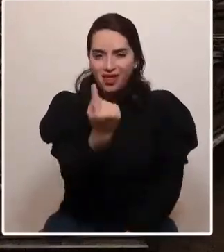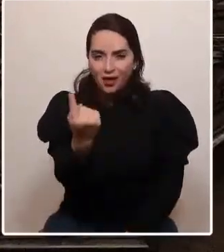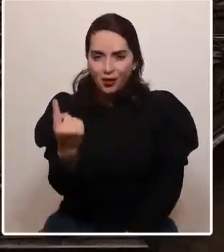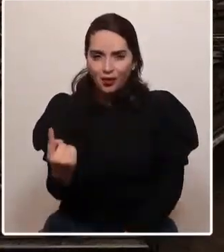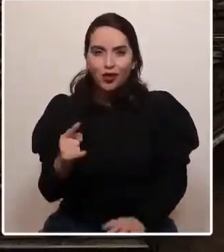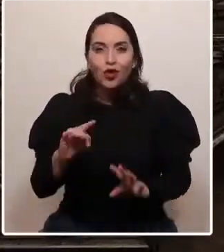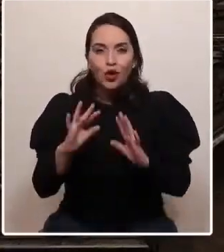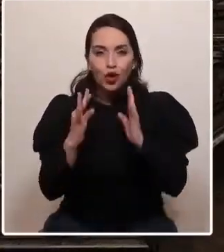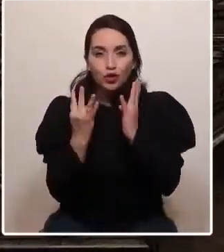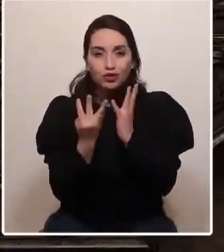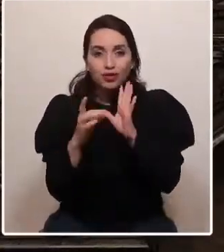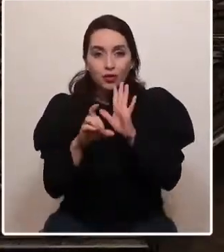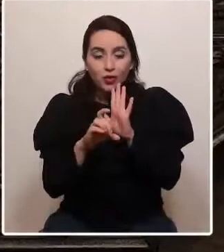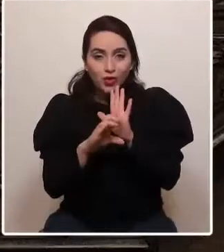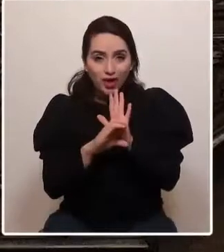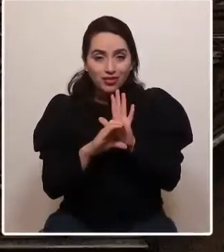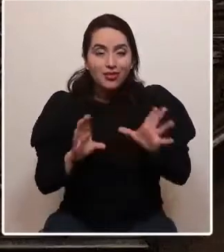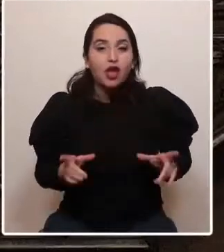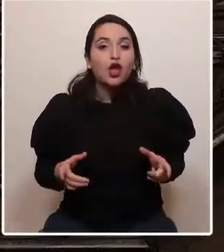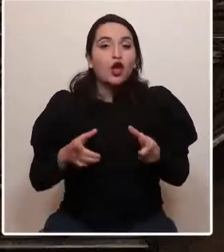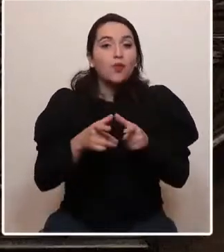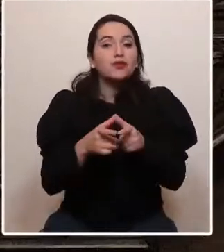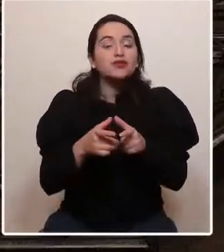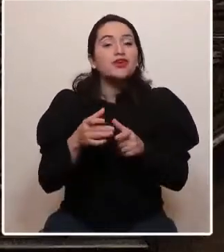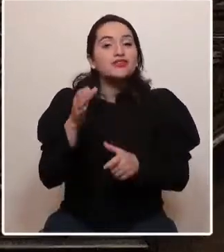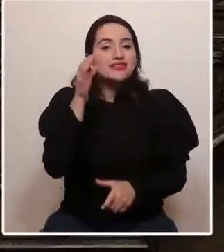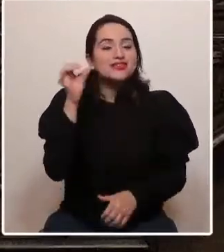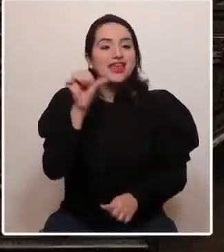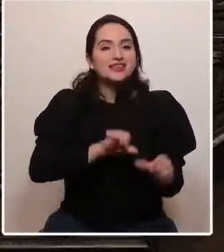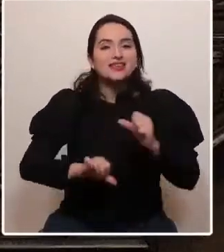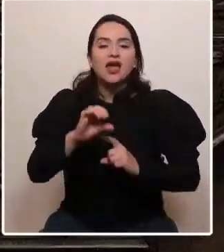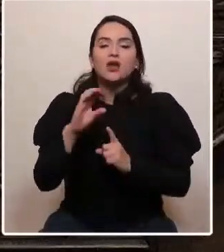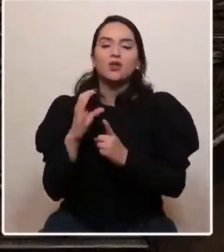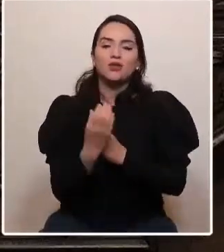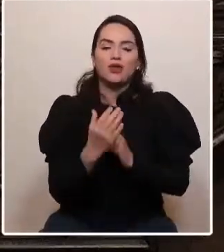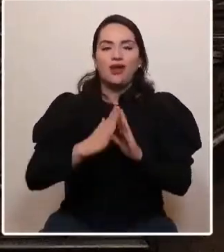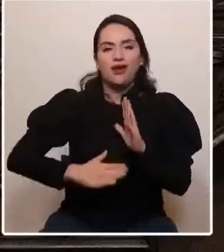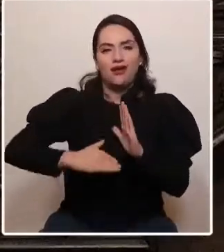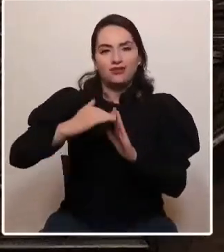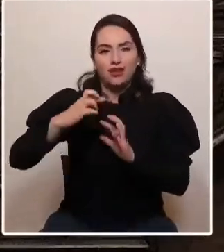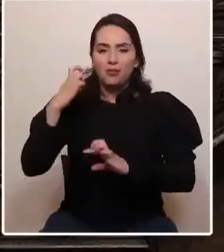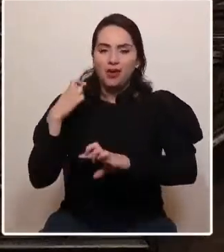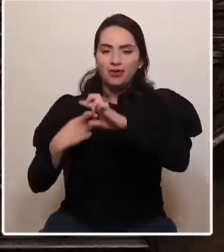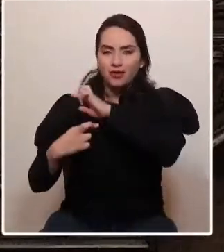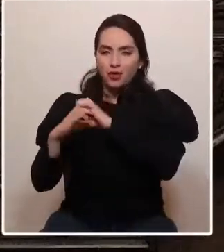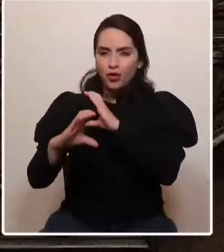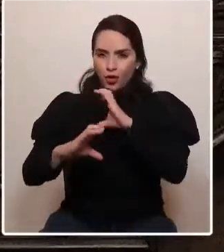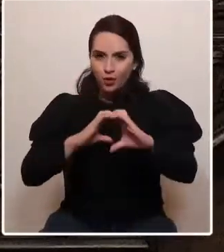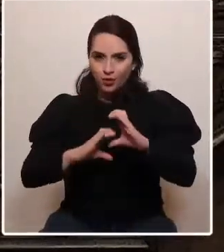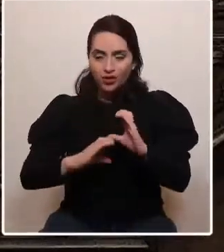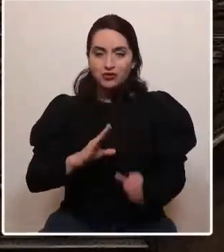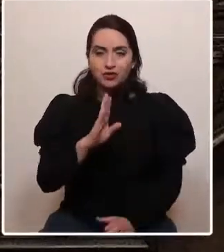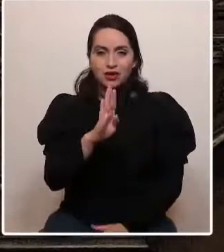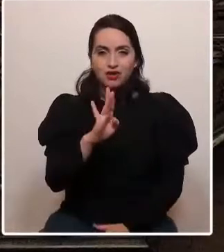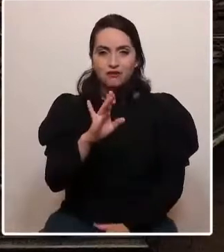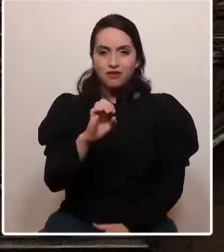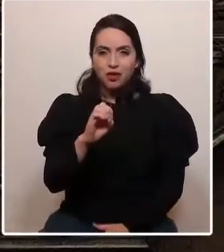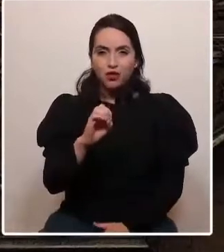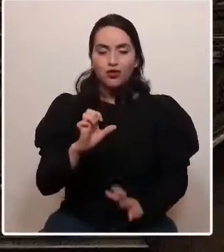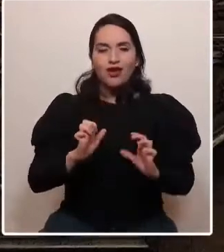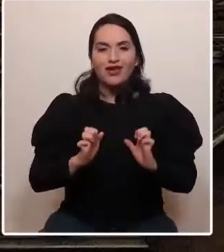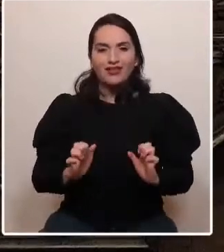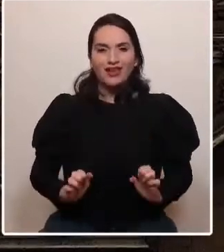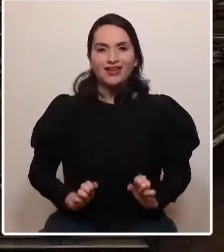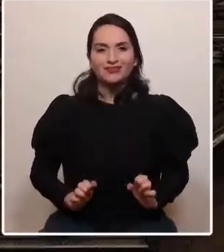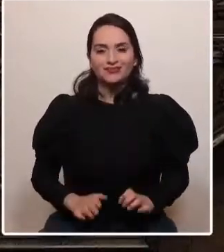Sistemas de Conocimiento, Ciencias, Culturas, Artes, Patrimonios, Comunicaciones y Bioética. Estamos